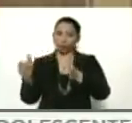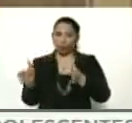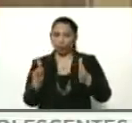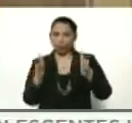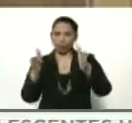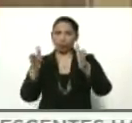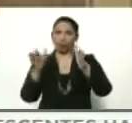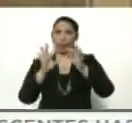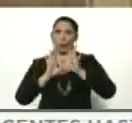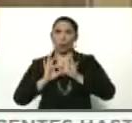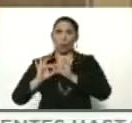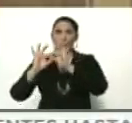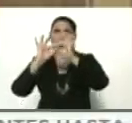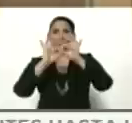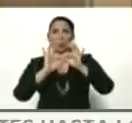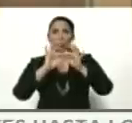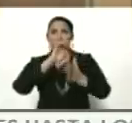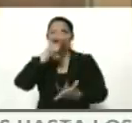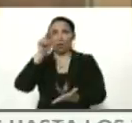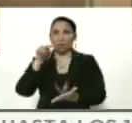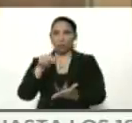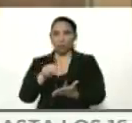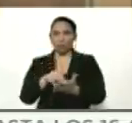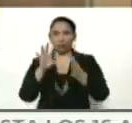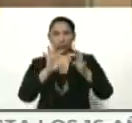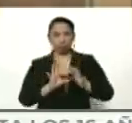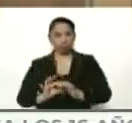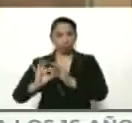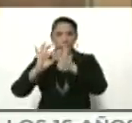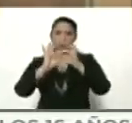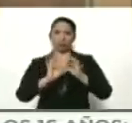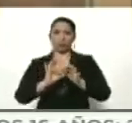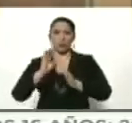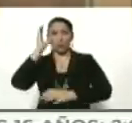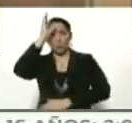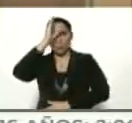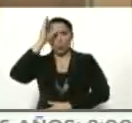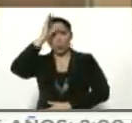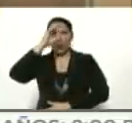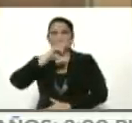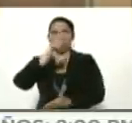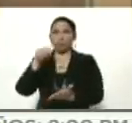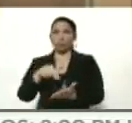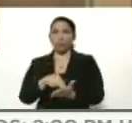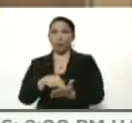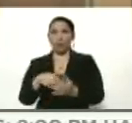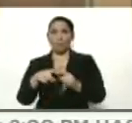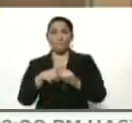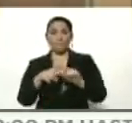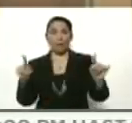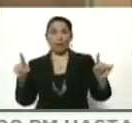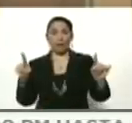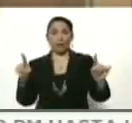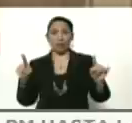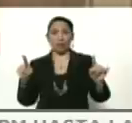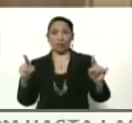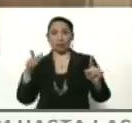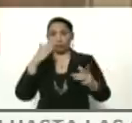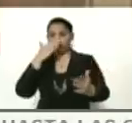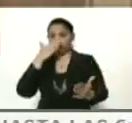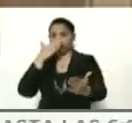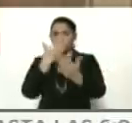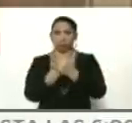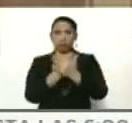de la unión nacional, de la unión y la conciencia nacional para hacer frente